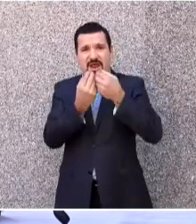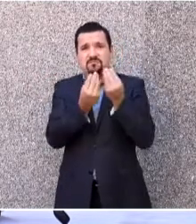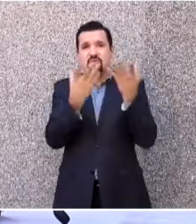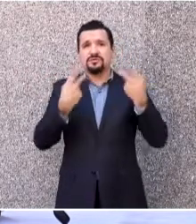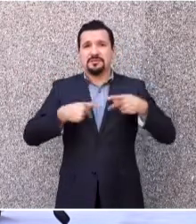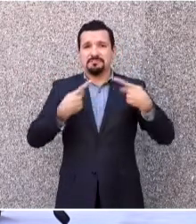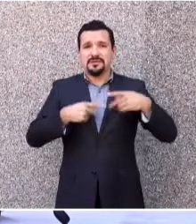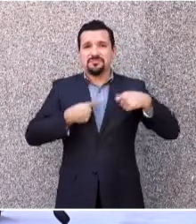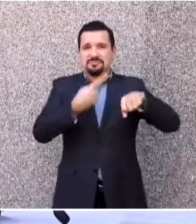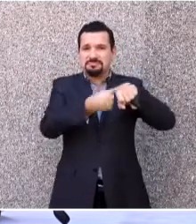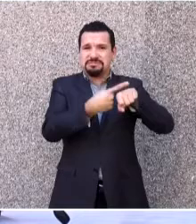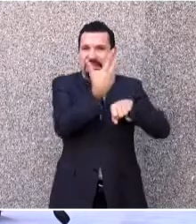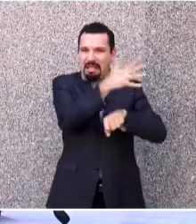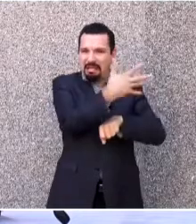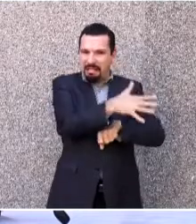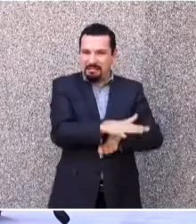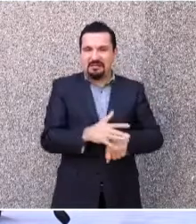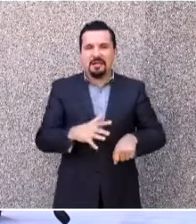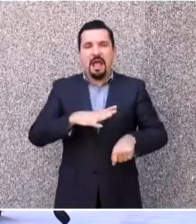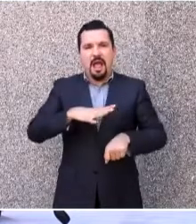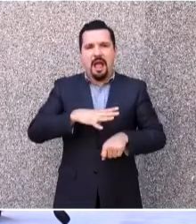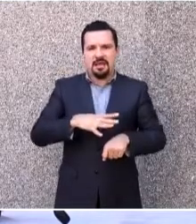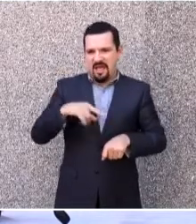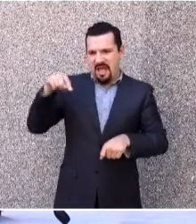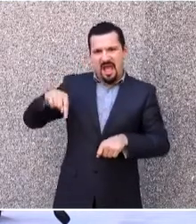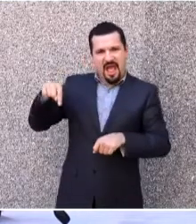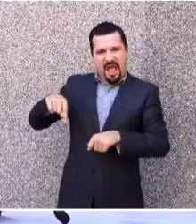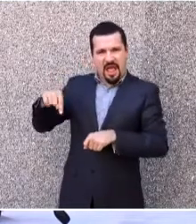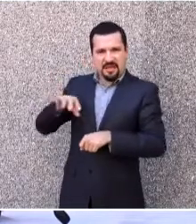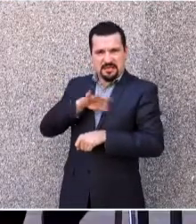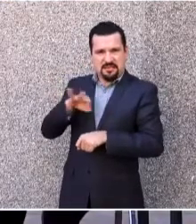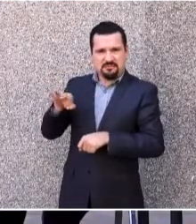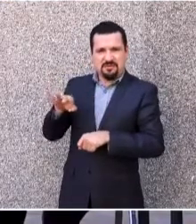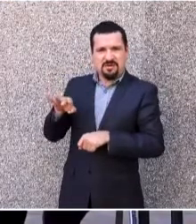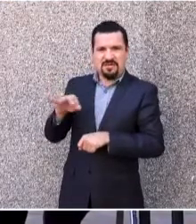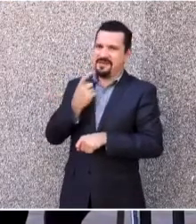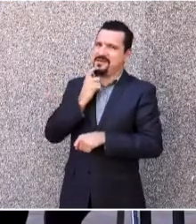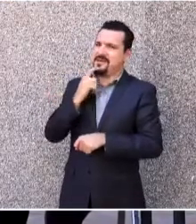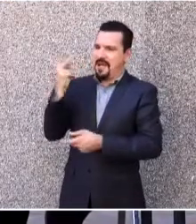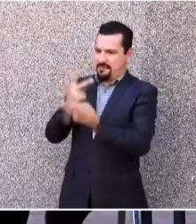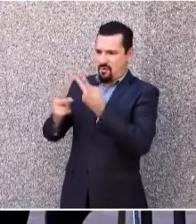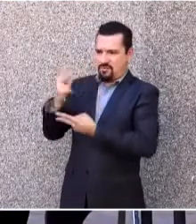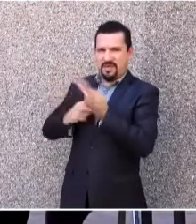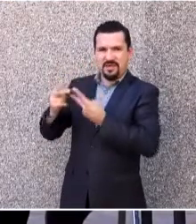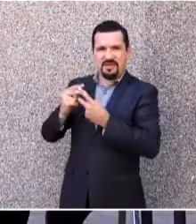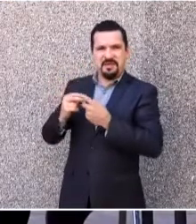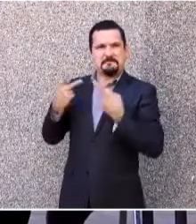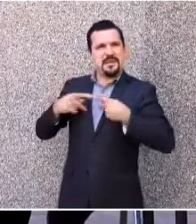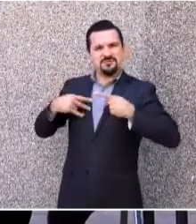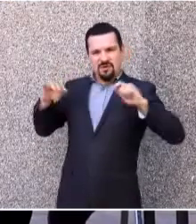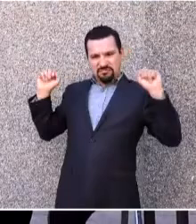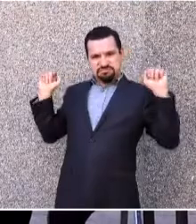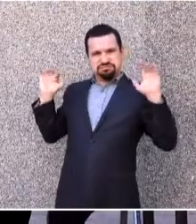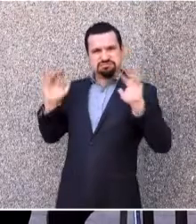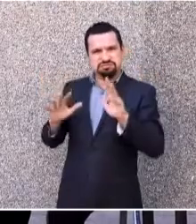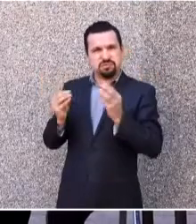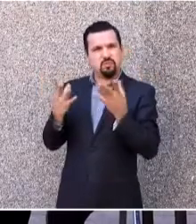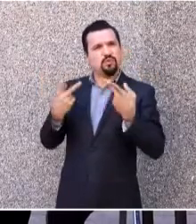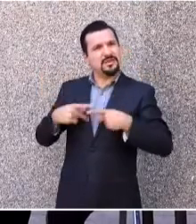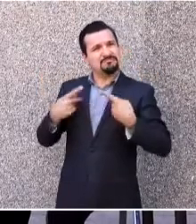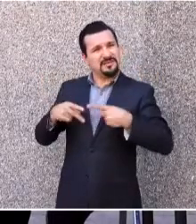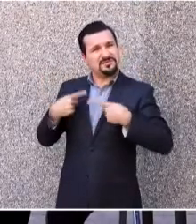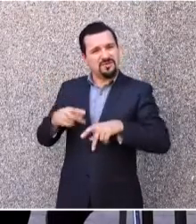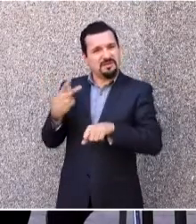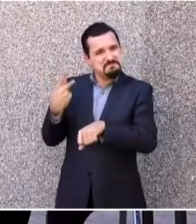tomar ustedes medidas preventivas alrededor? ¿Se va a permitir un meeting en el que haya más de 1,000 personas cuando al resto de la sociedad no se nos está permitiendo? ¿Qué se va a hacer